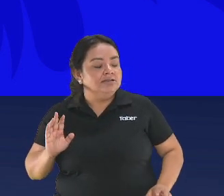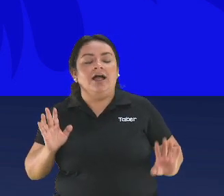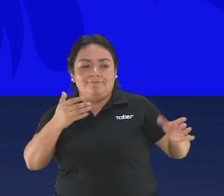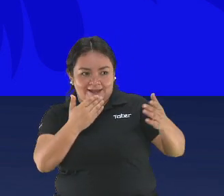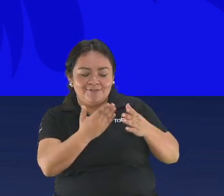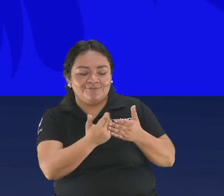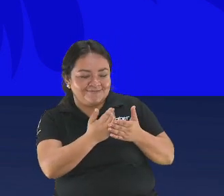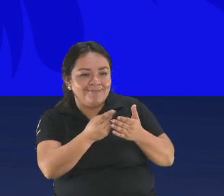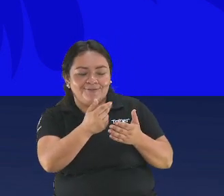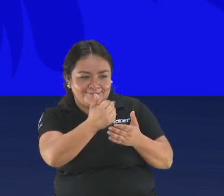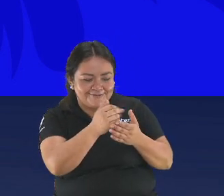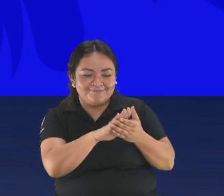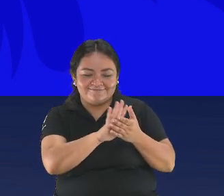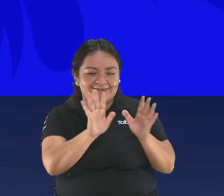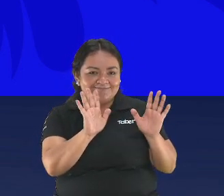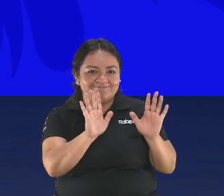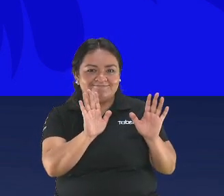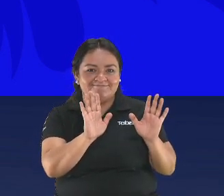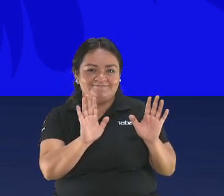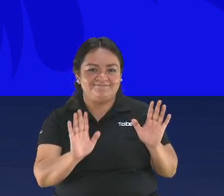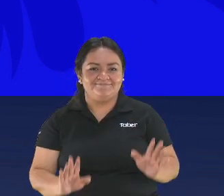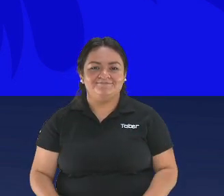- mándame los matan